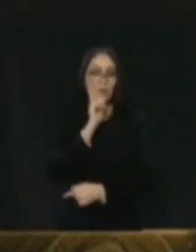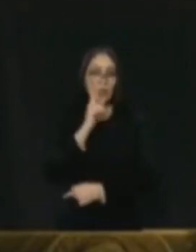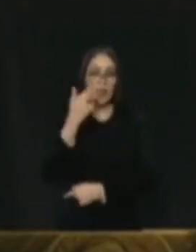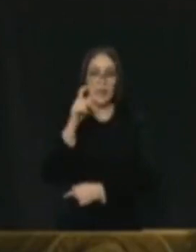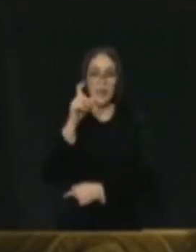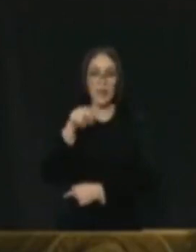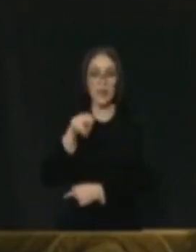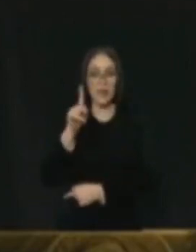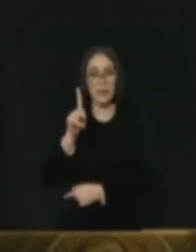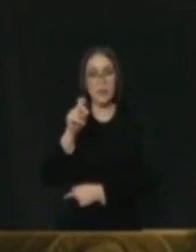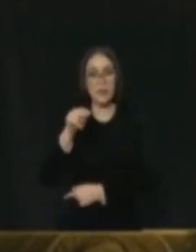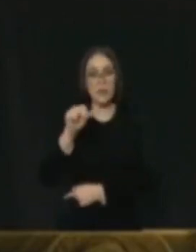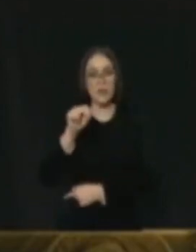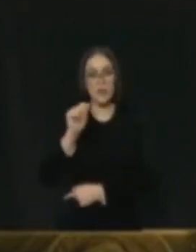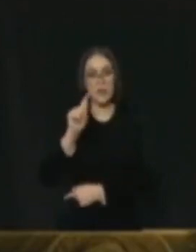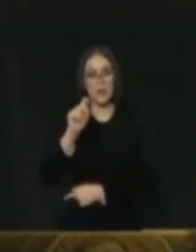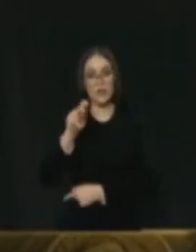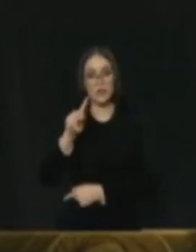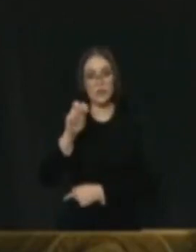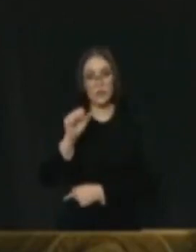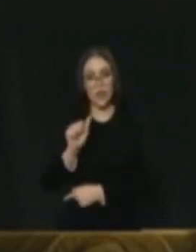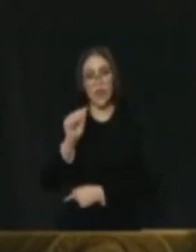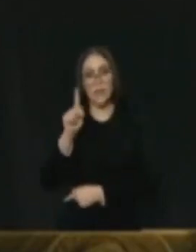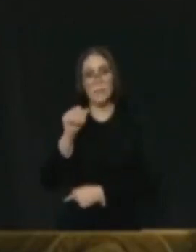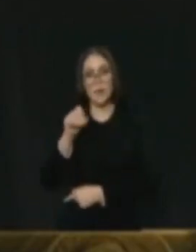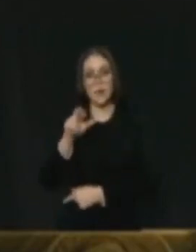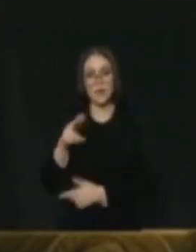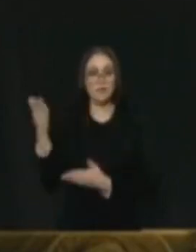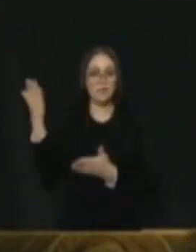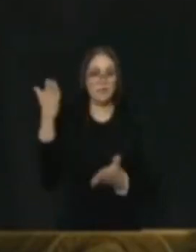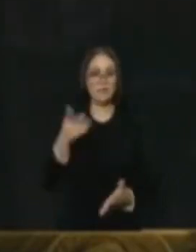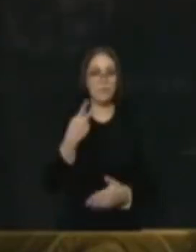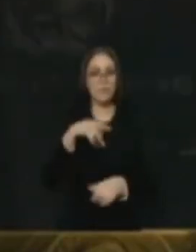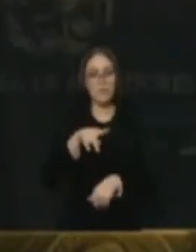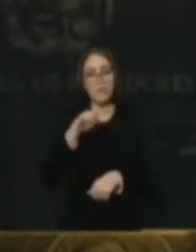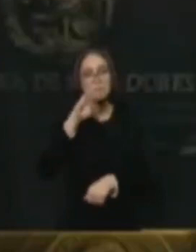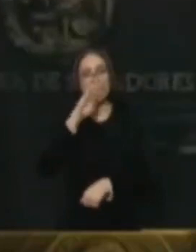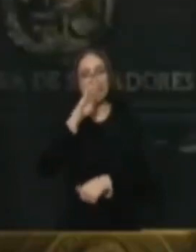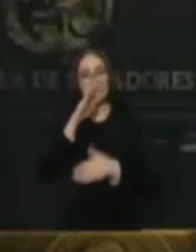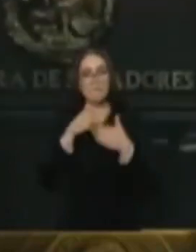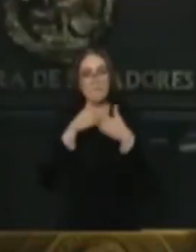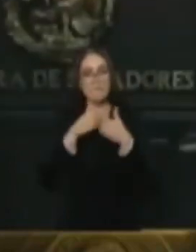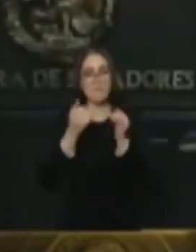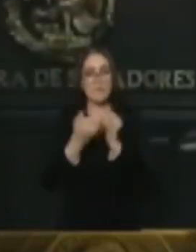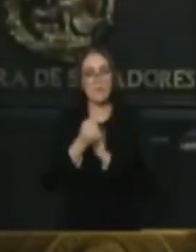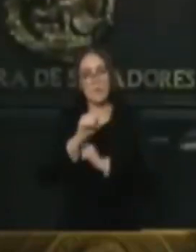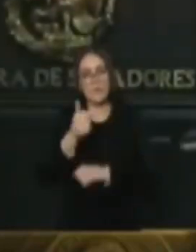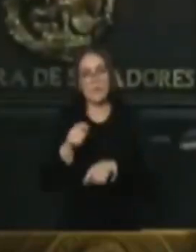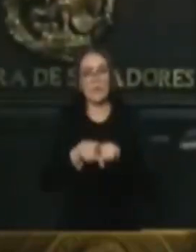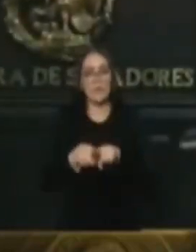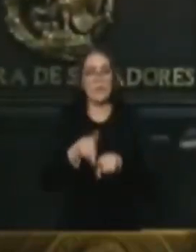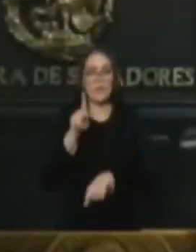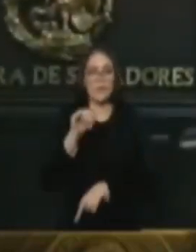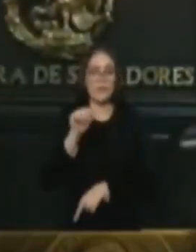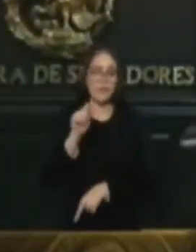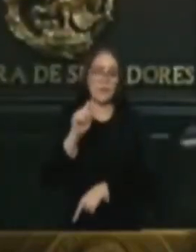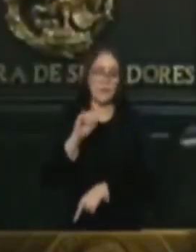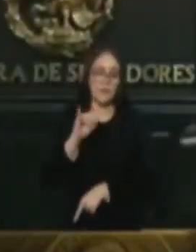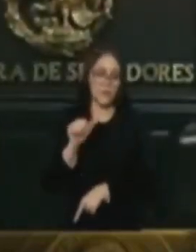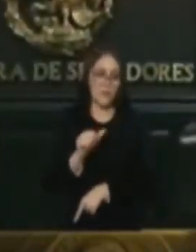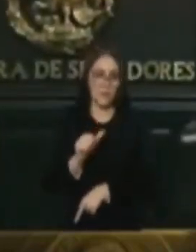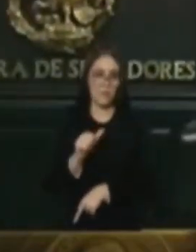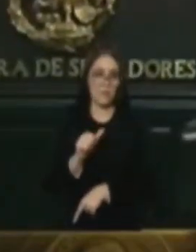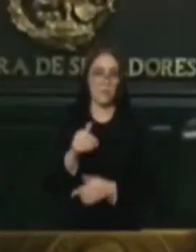Amor llegó a México a la edad de 10 años, junto a su madre, doña Paula Amor, y su hermana Kitsia. Contra